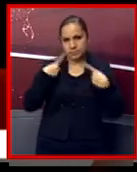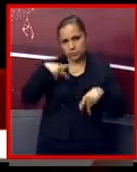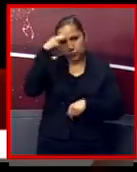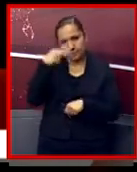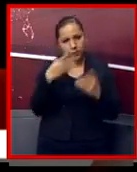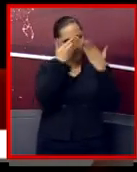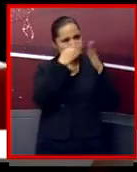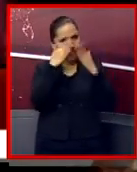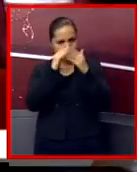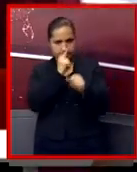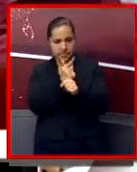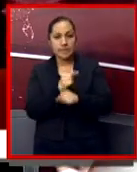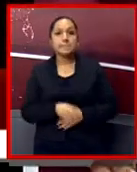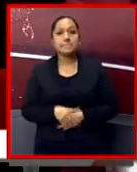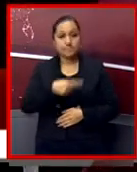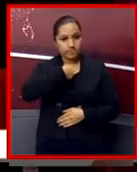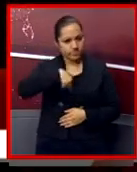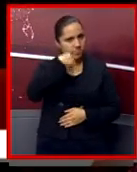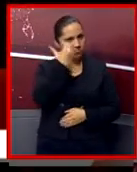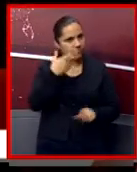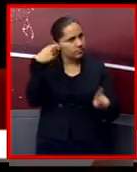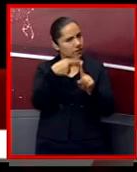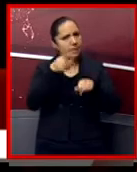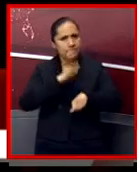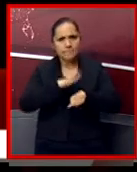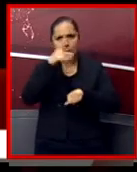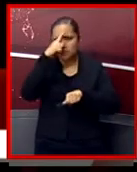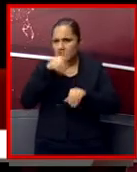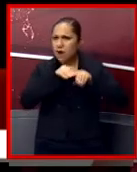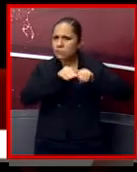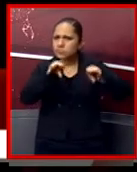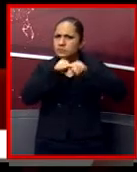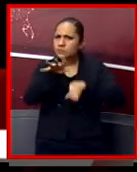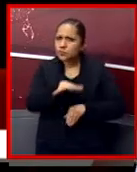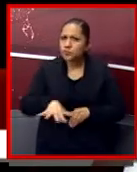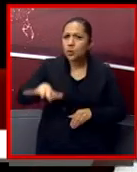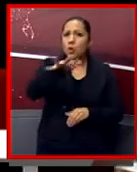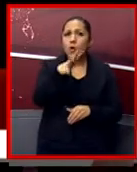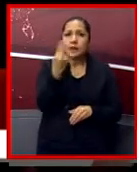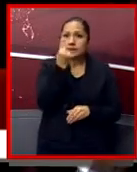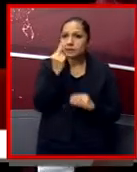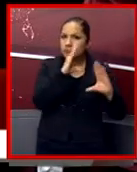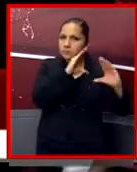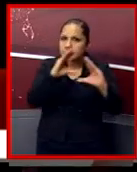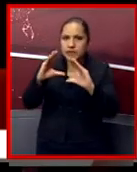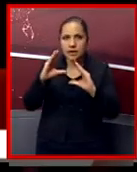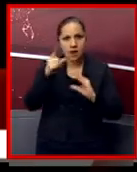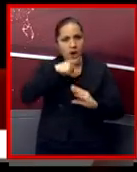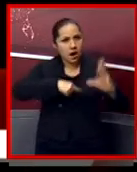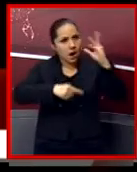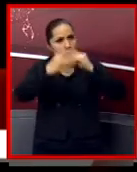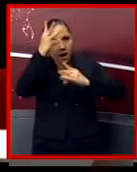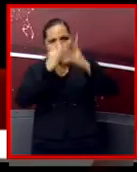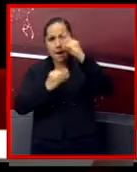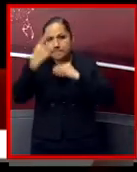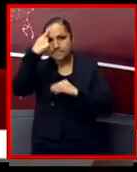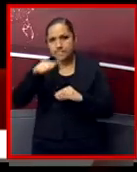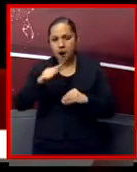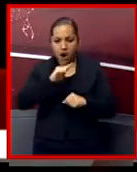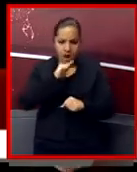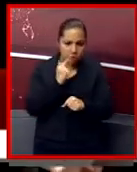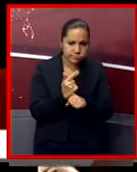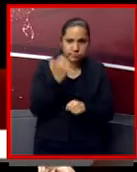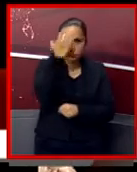y educación de México por ser los principales instrumentos que pueden motivar de manera directa a una